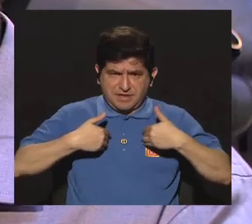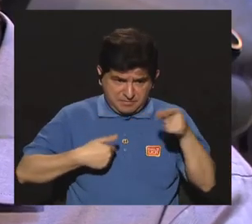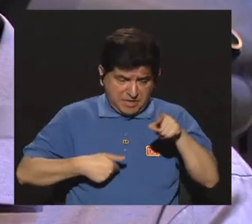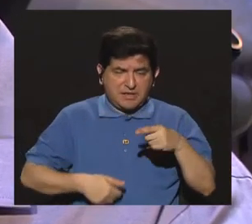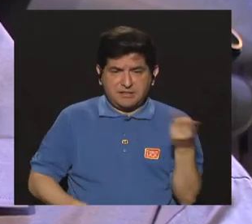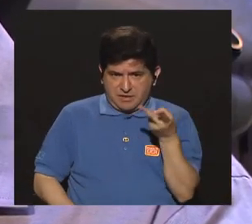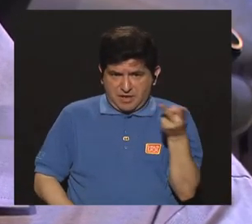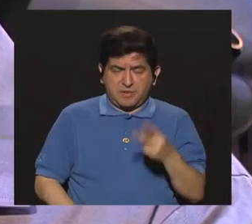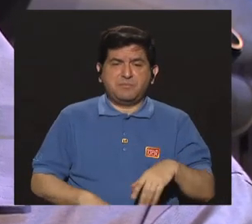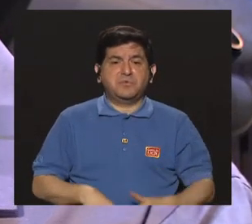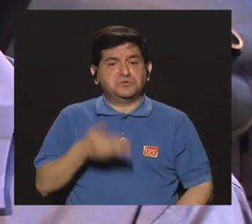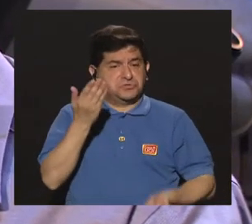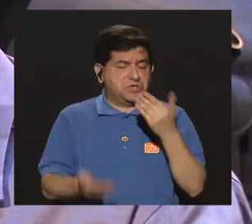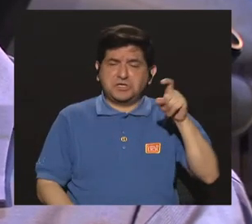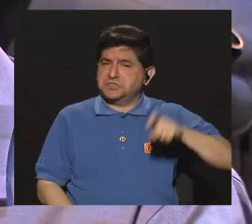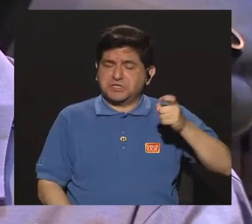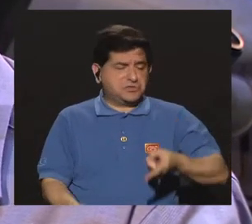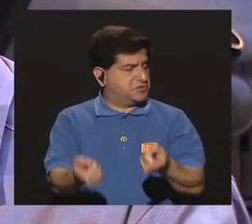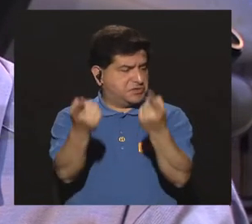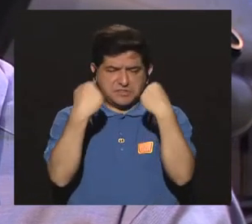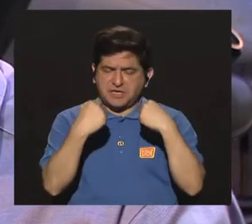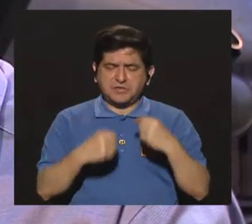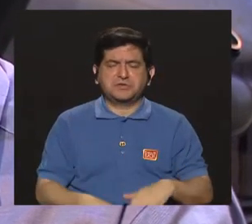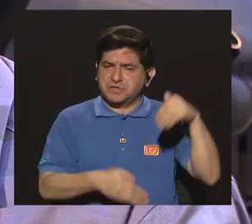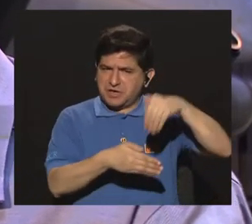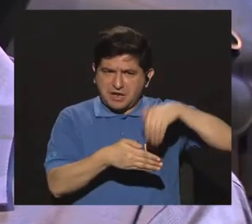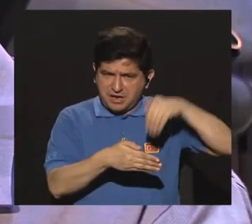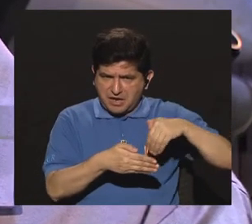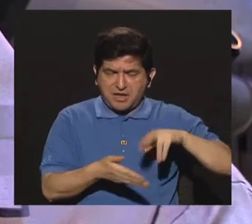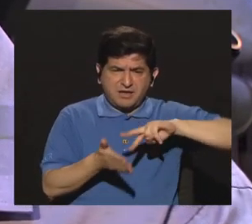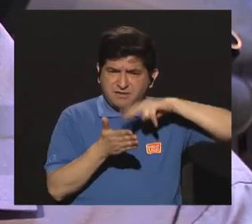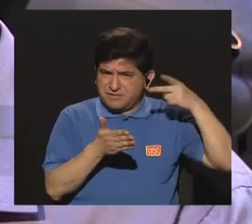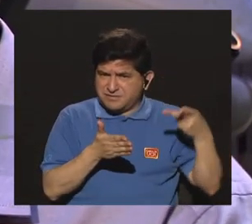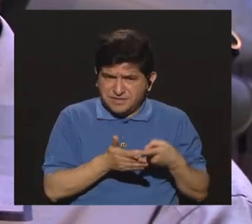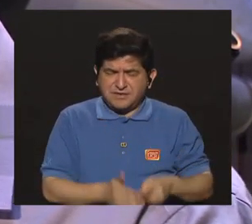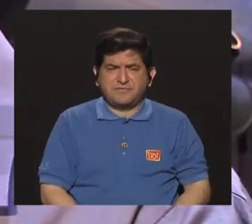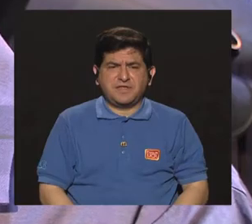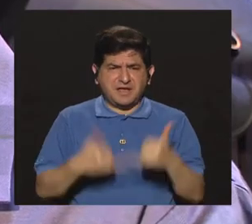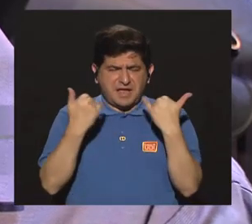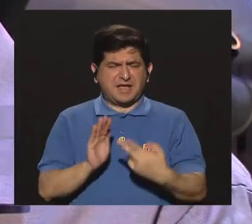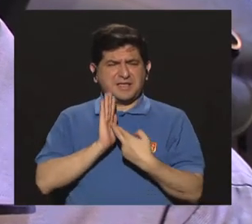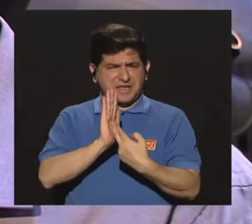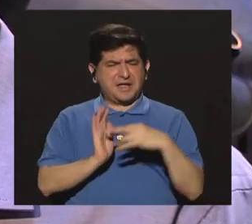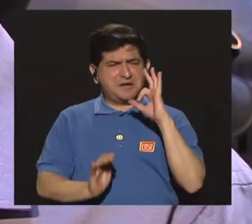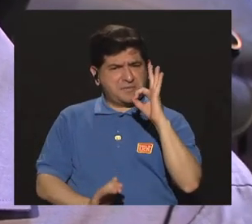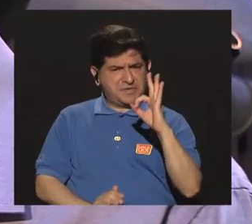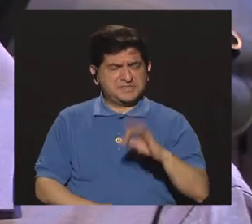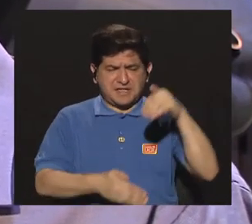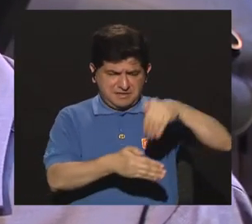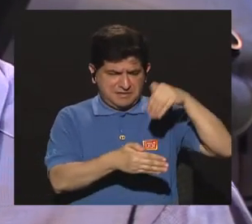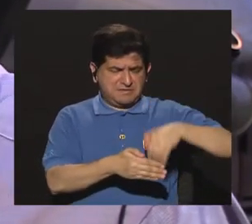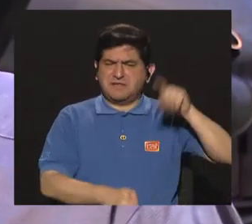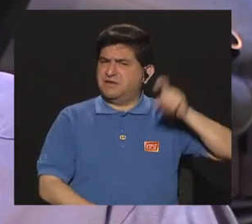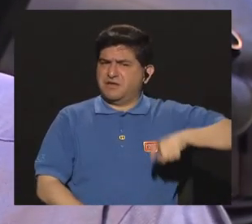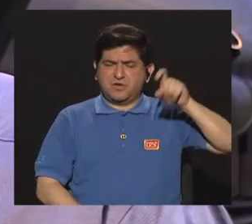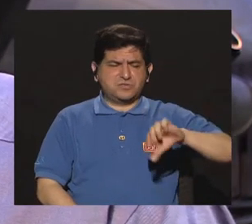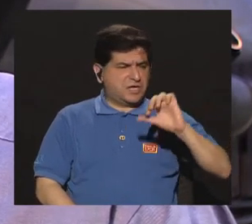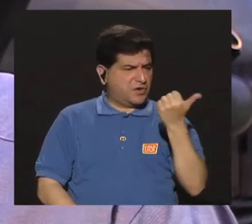tomar la decisión de no necesariamente traerlo a la colección eso significaría que están muy bien representados en la colección y que no es necesario